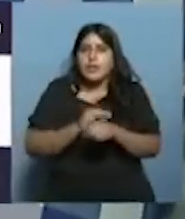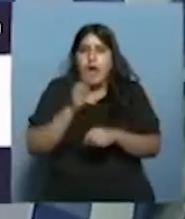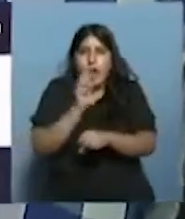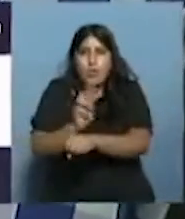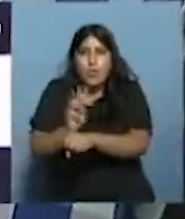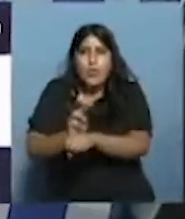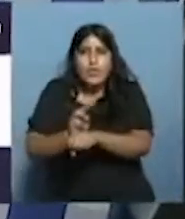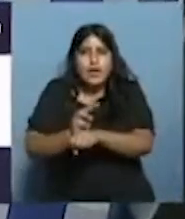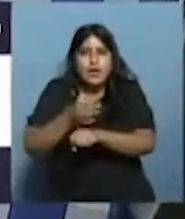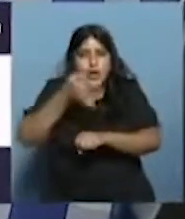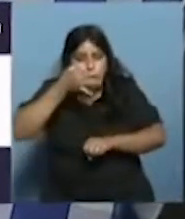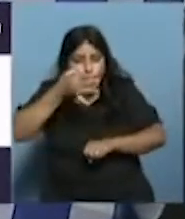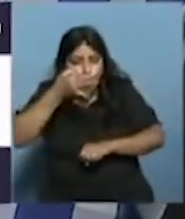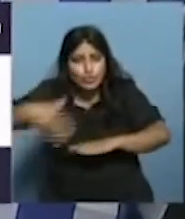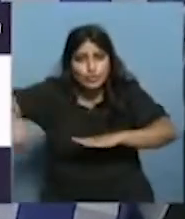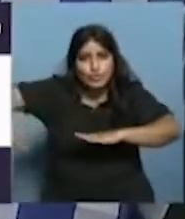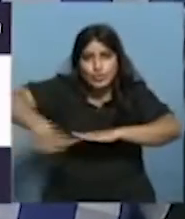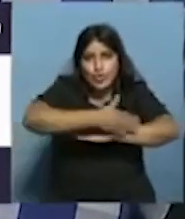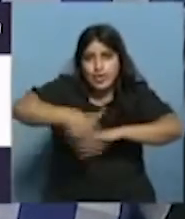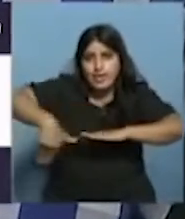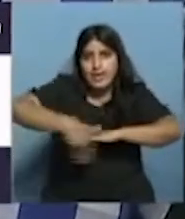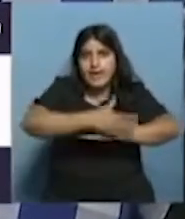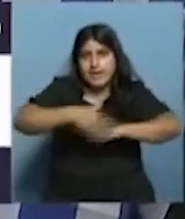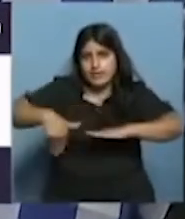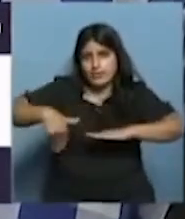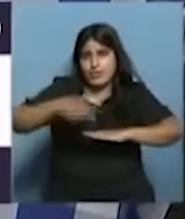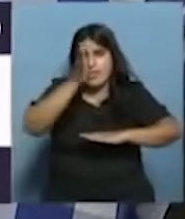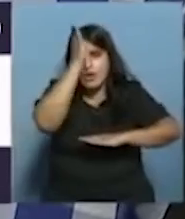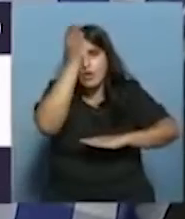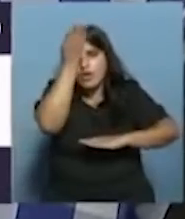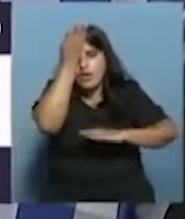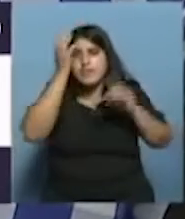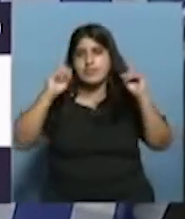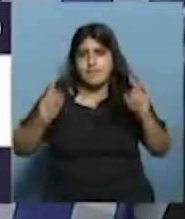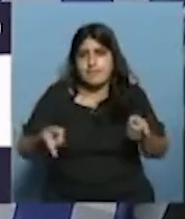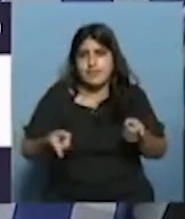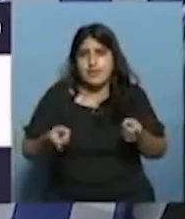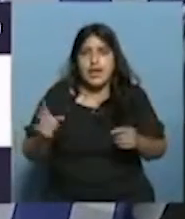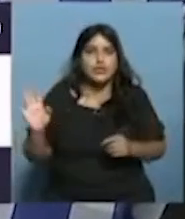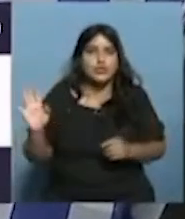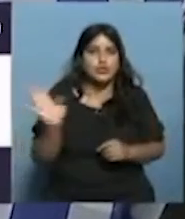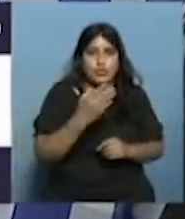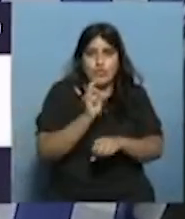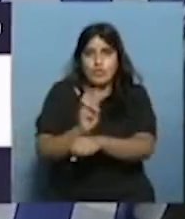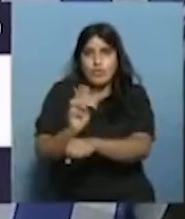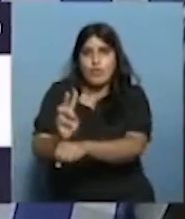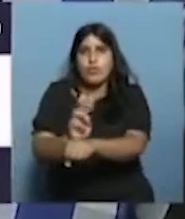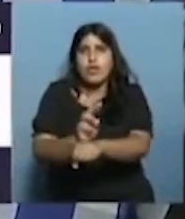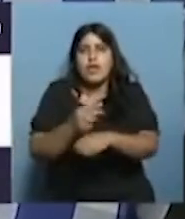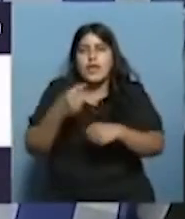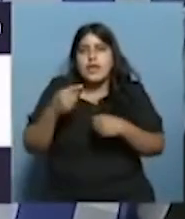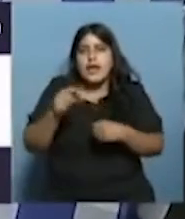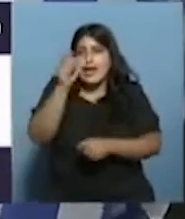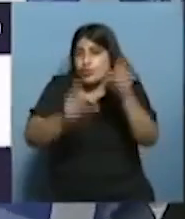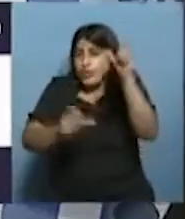también controles de velocidad, pero siempre para favorecer el desplazamiento de todos aquellos transeúntes que lo hagan por las distintas rutas nacionales